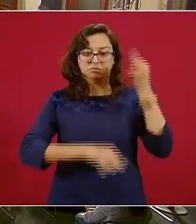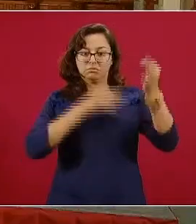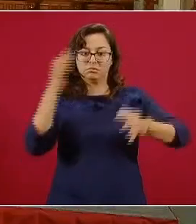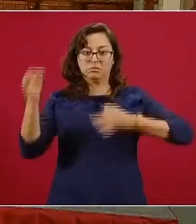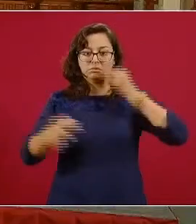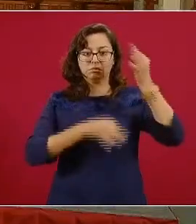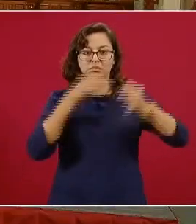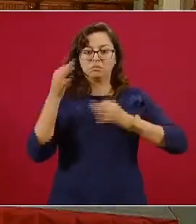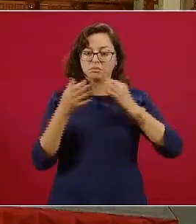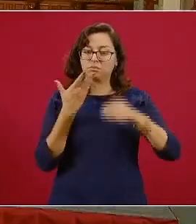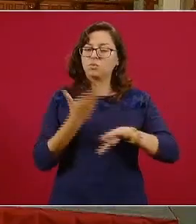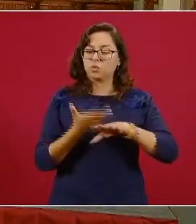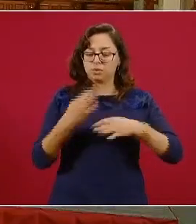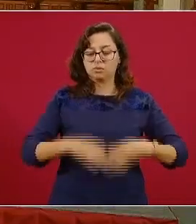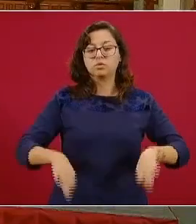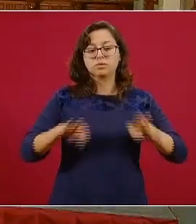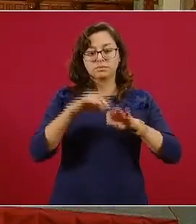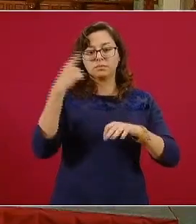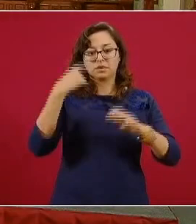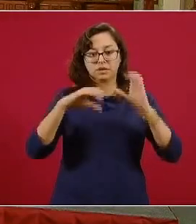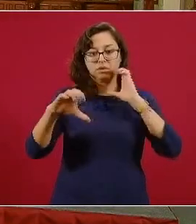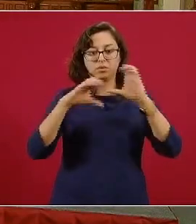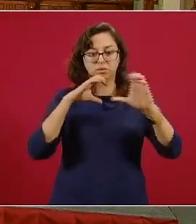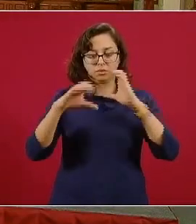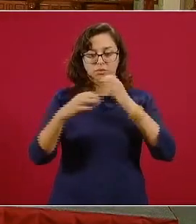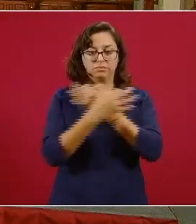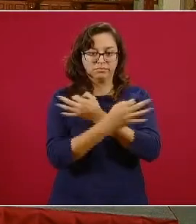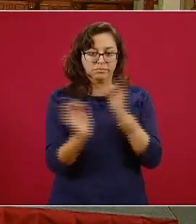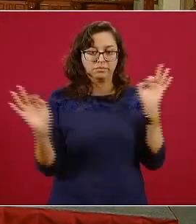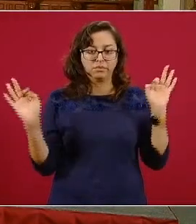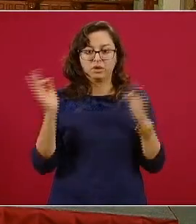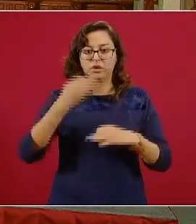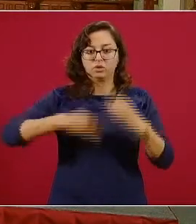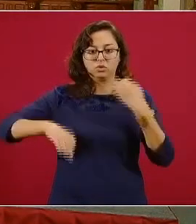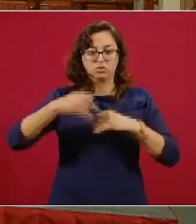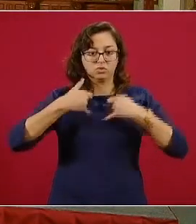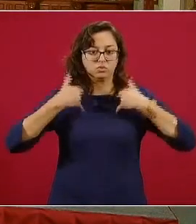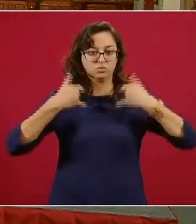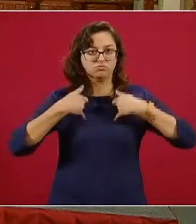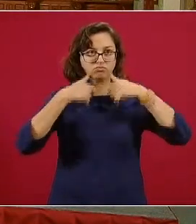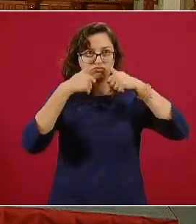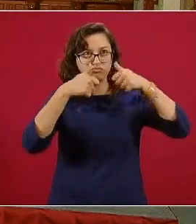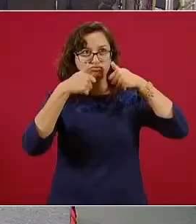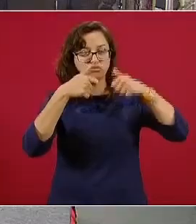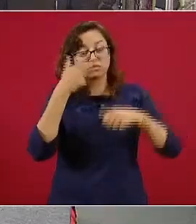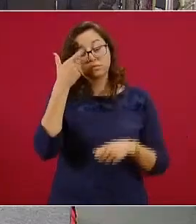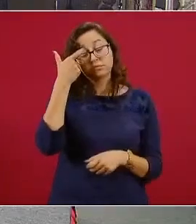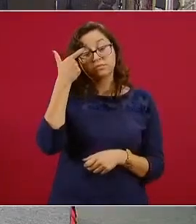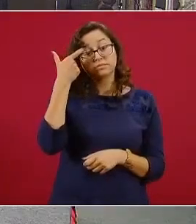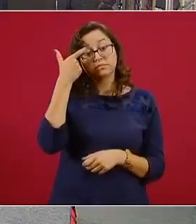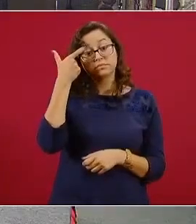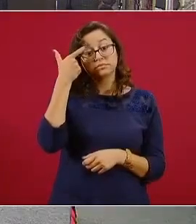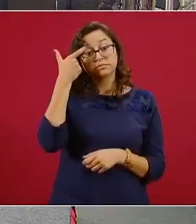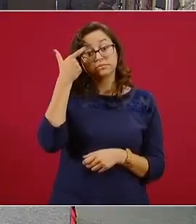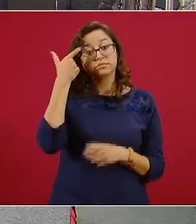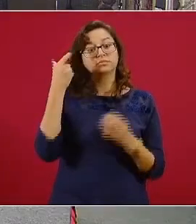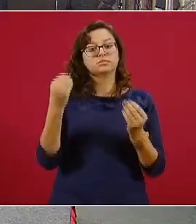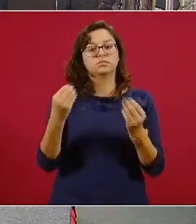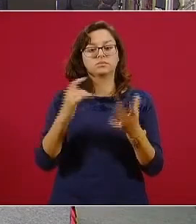Rodríguez serán muy importantes para comunicar este mensaje a las y los adolescentes. Muchas gracias, doctora